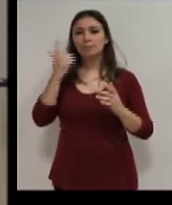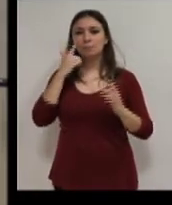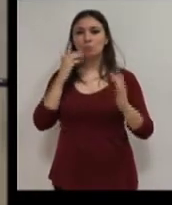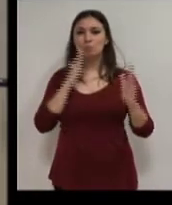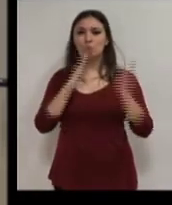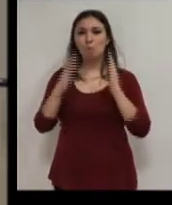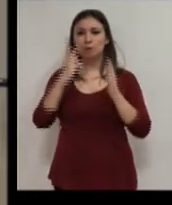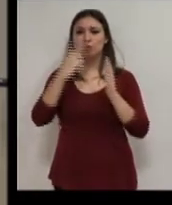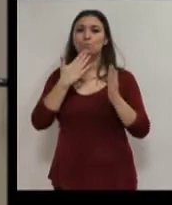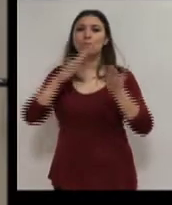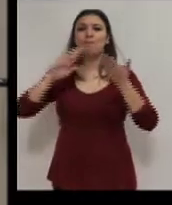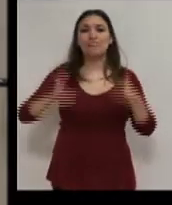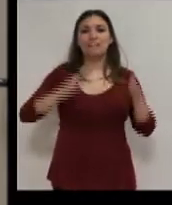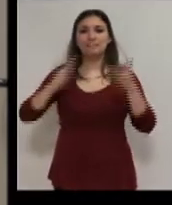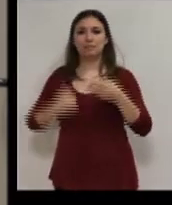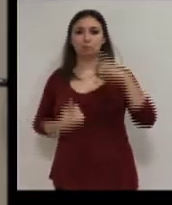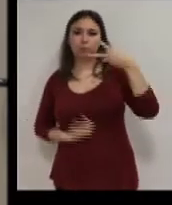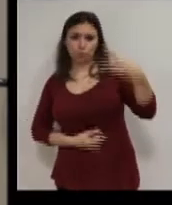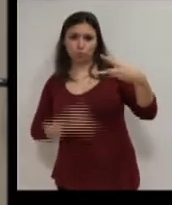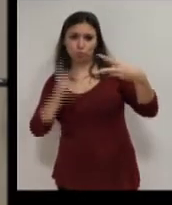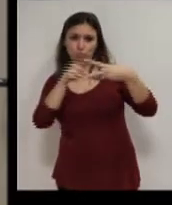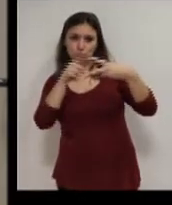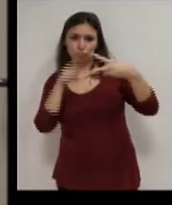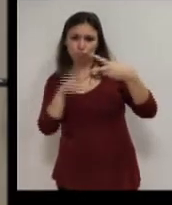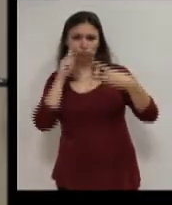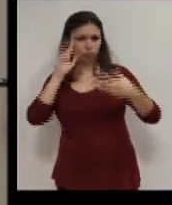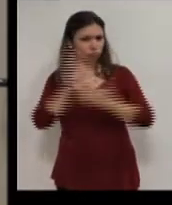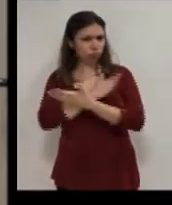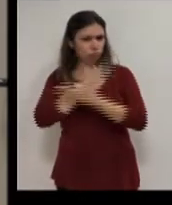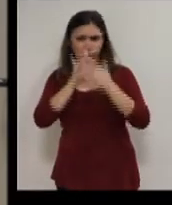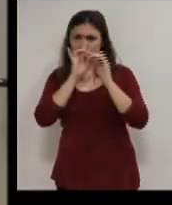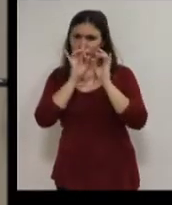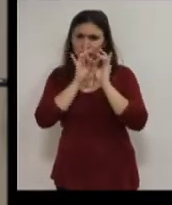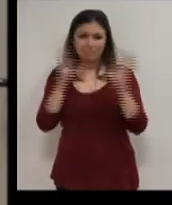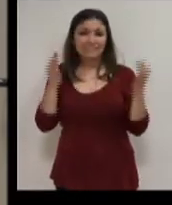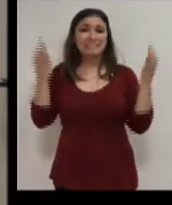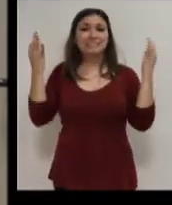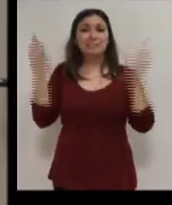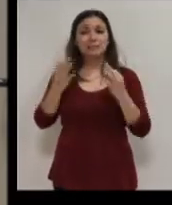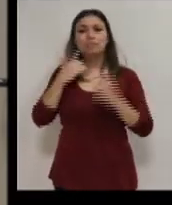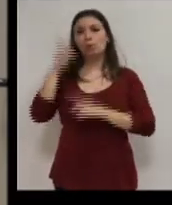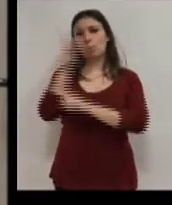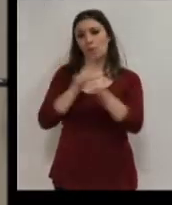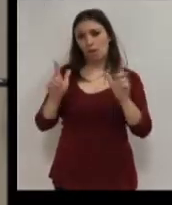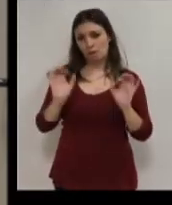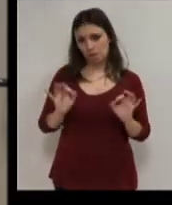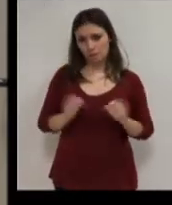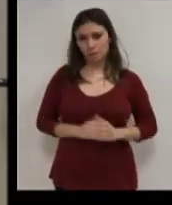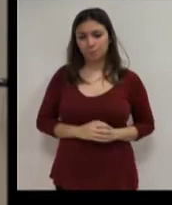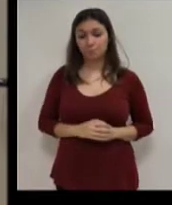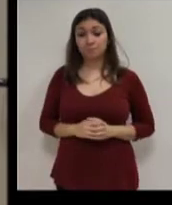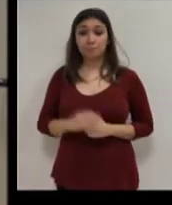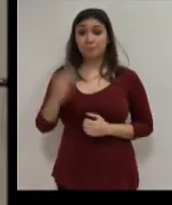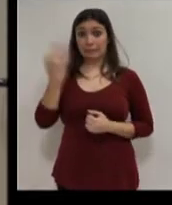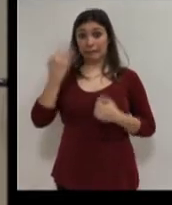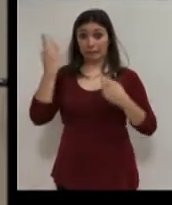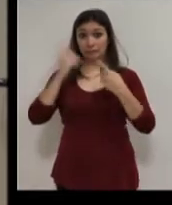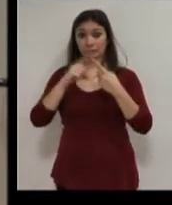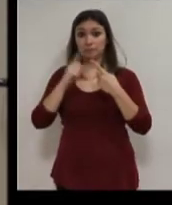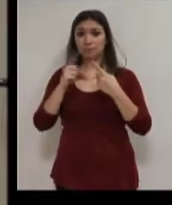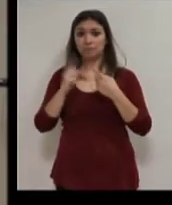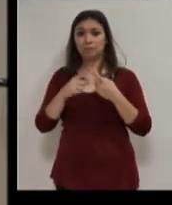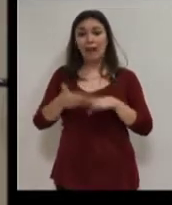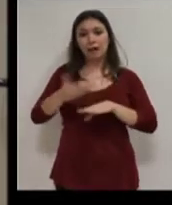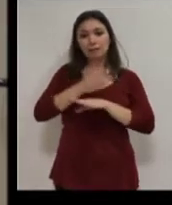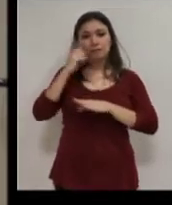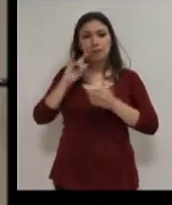teóricamente como dos momentos diferentes o dos fases muy diferentes a la hora de, en lo que tiene que ver con un viaje,